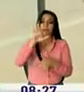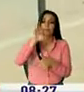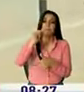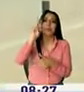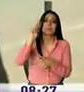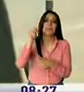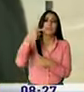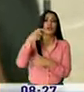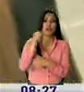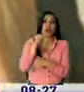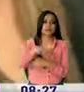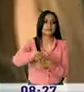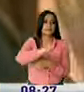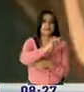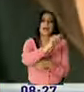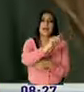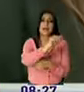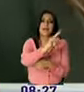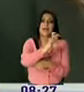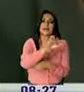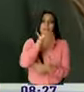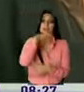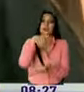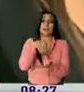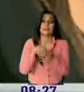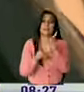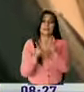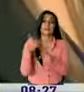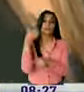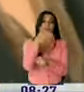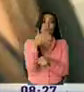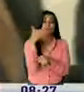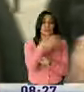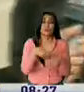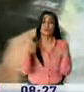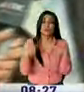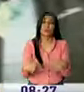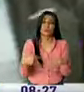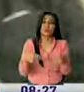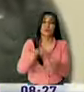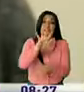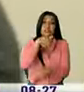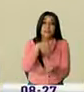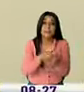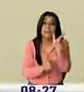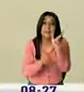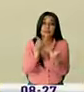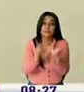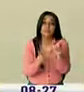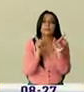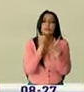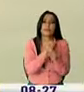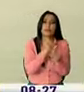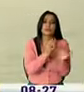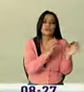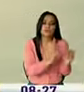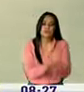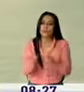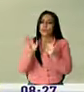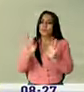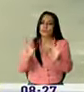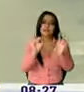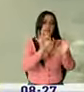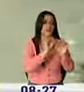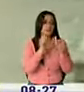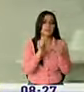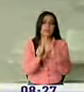Alangací, tenemos 5.000 visitantes diarios. Se dispone que todo esté en orden, todo lo que es espacio público, todo lo que son